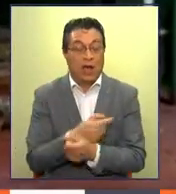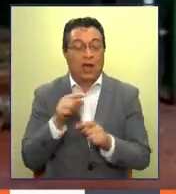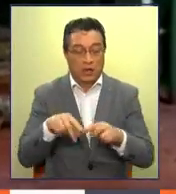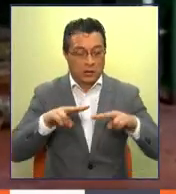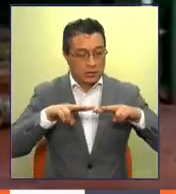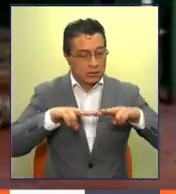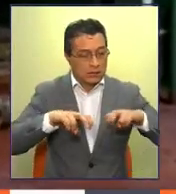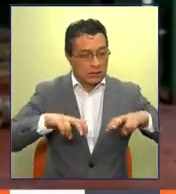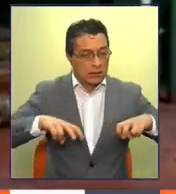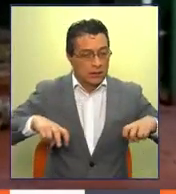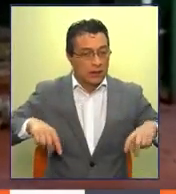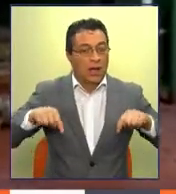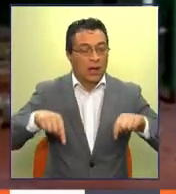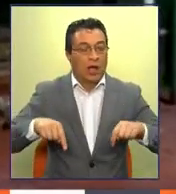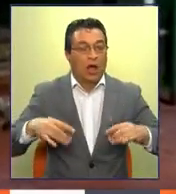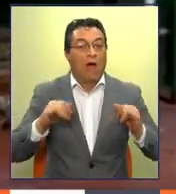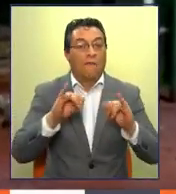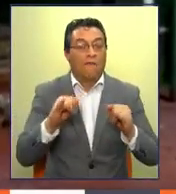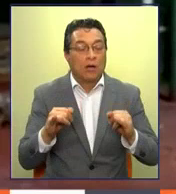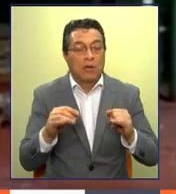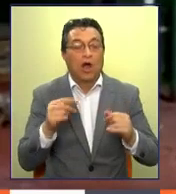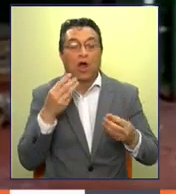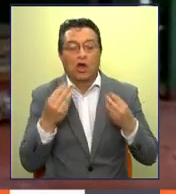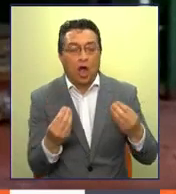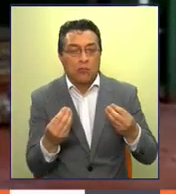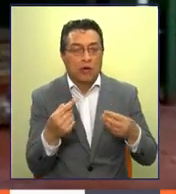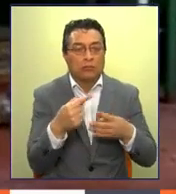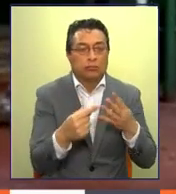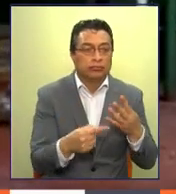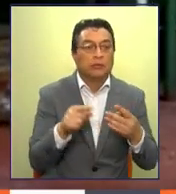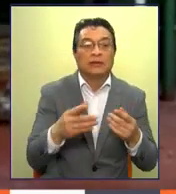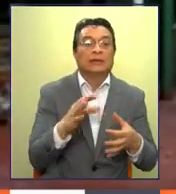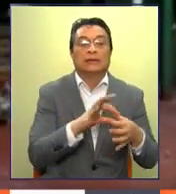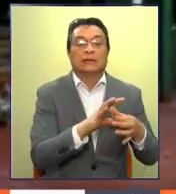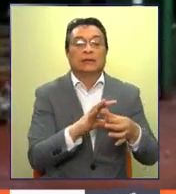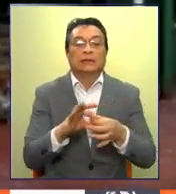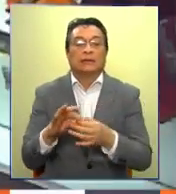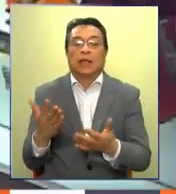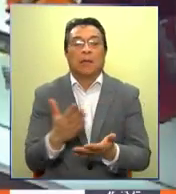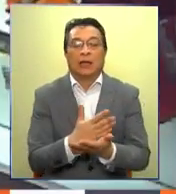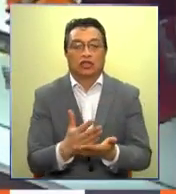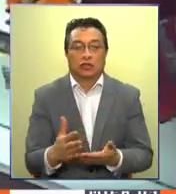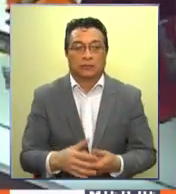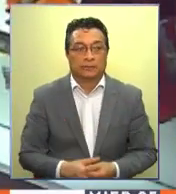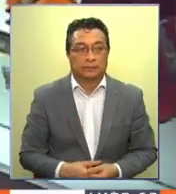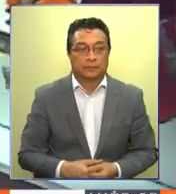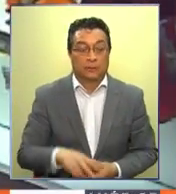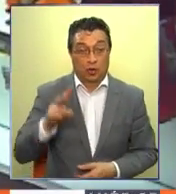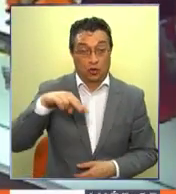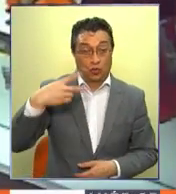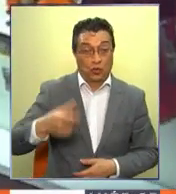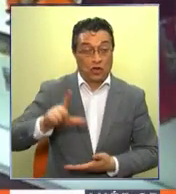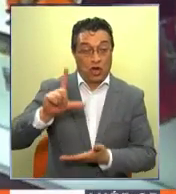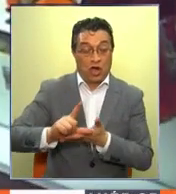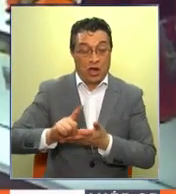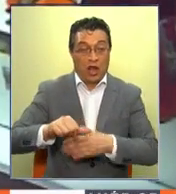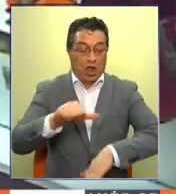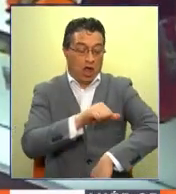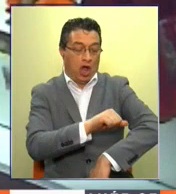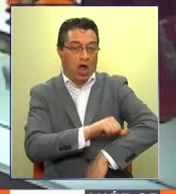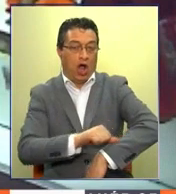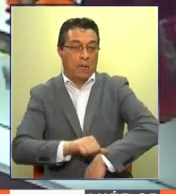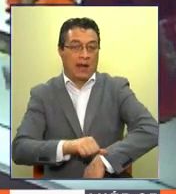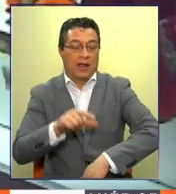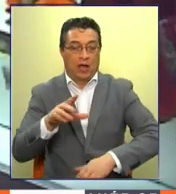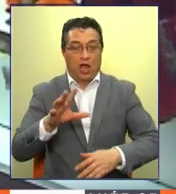indagando la forma, causas y circunstancias en las que sucedieron estos hechos. El dueño del local fue operado en horas de esta tarde en el